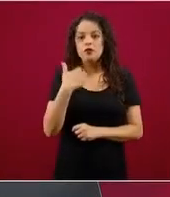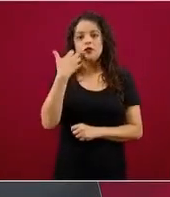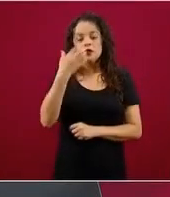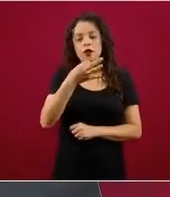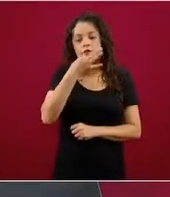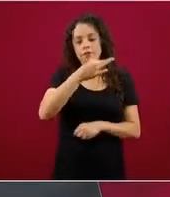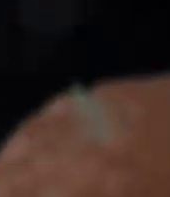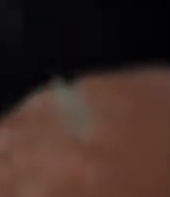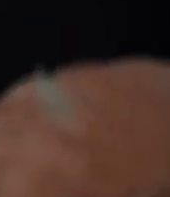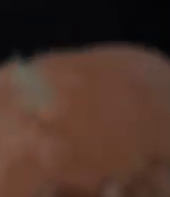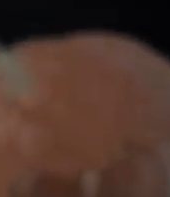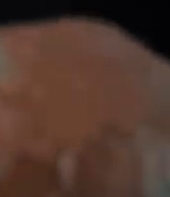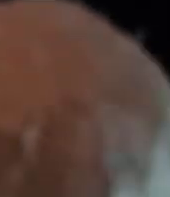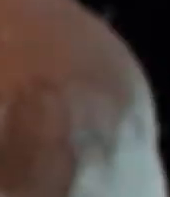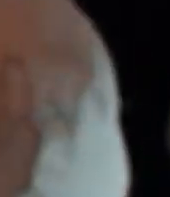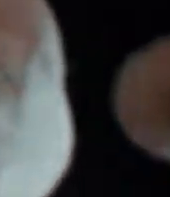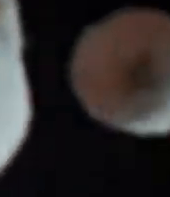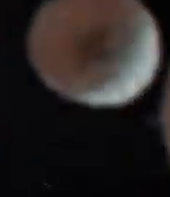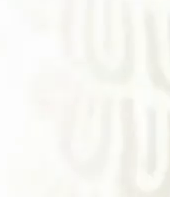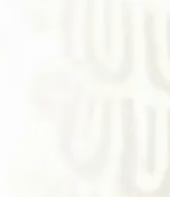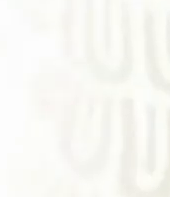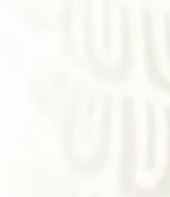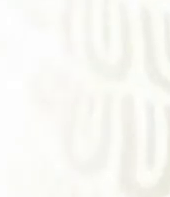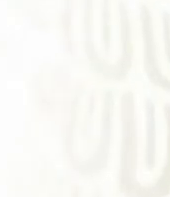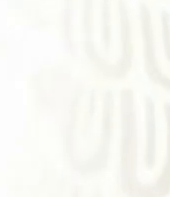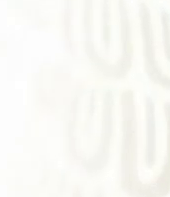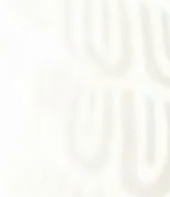es el mensaje que queríamos traer hoy. Quédate en casa.